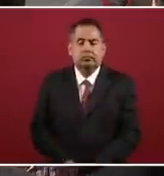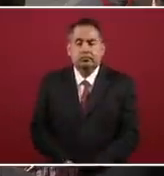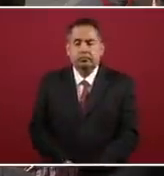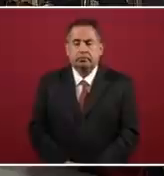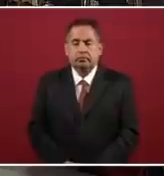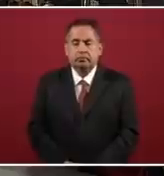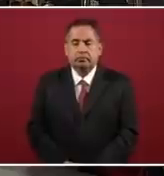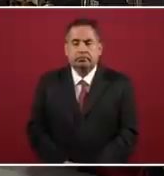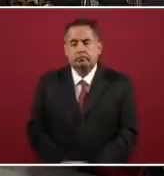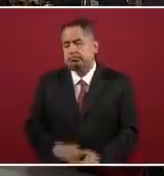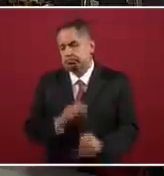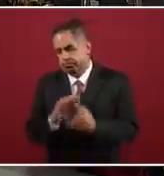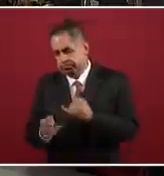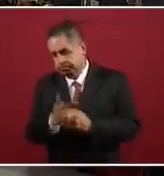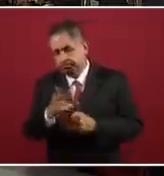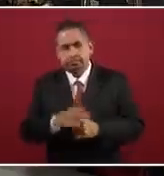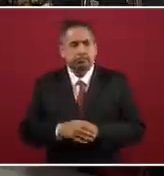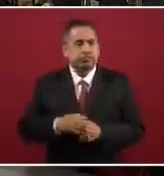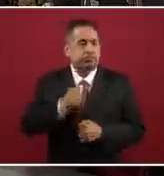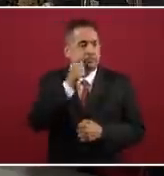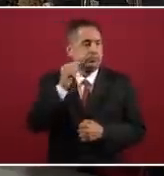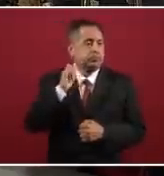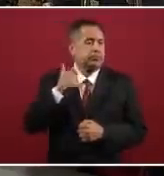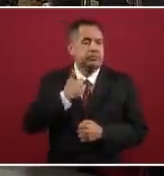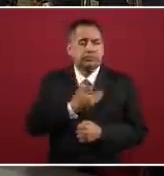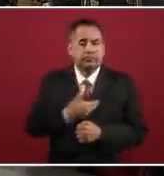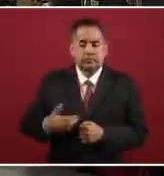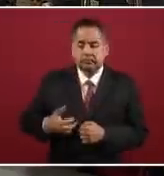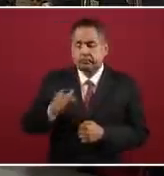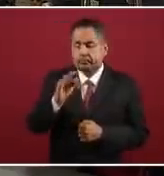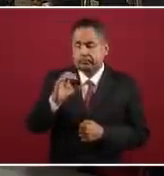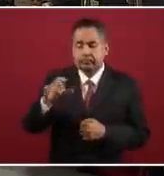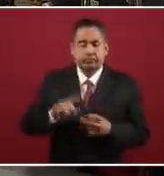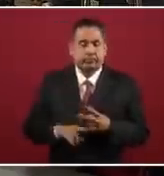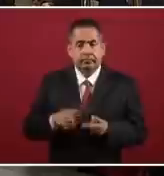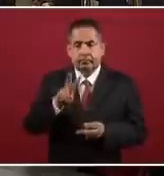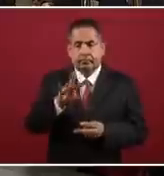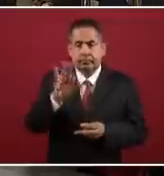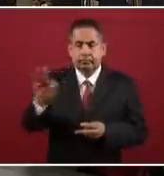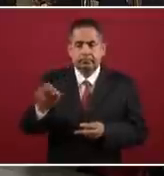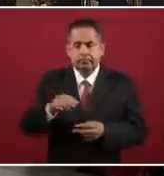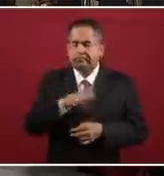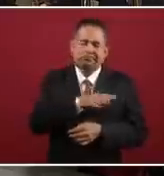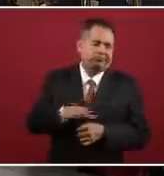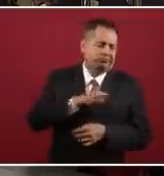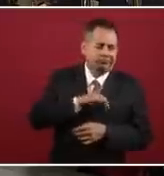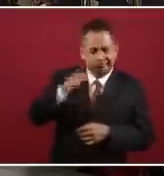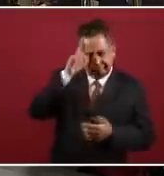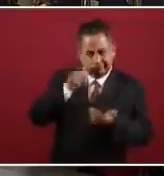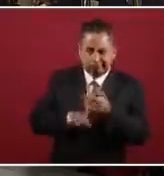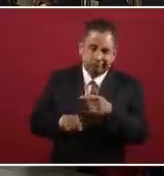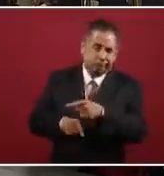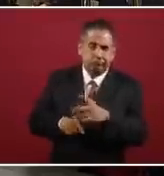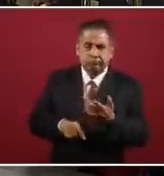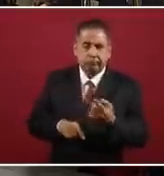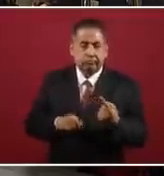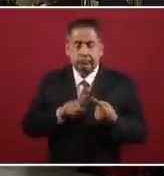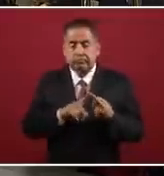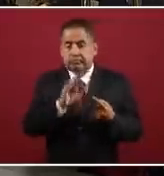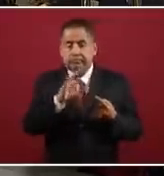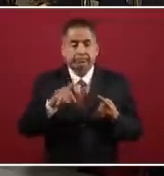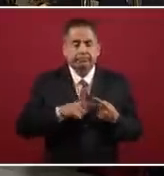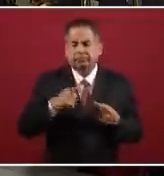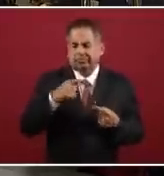presidente, ayer los expresidentes Felipe Calderón y Vicente Fox rechazaron sus declaraciones. El primero rechazó una